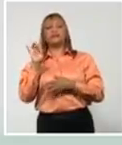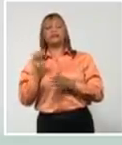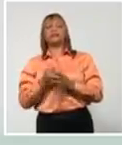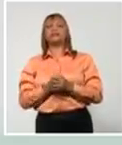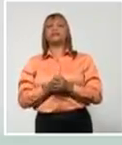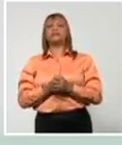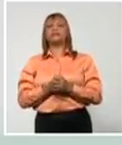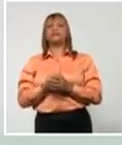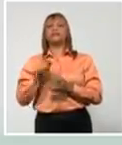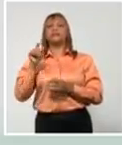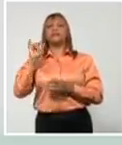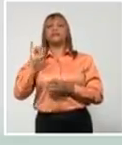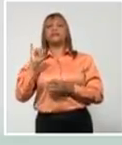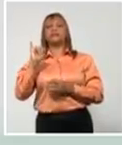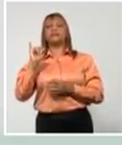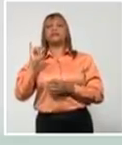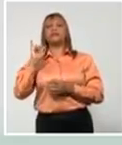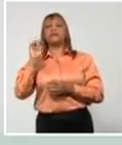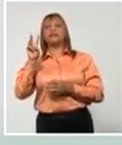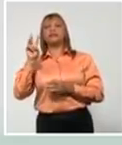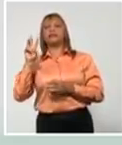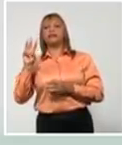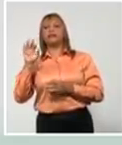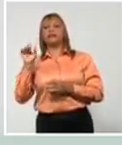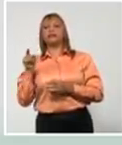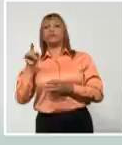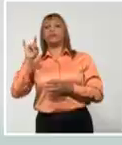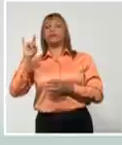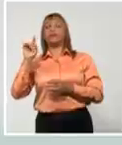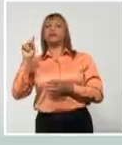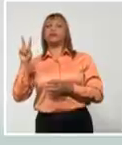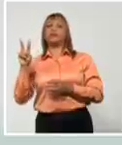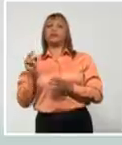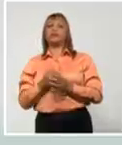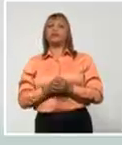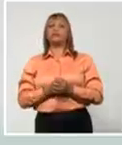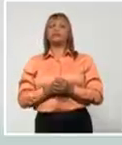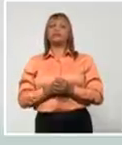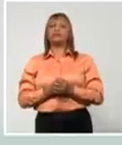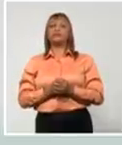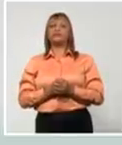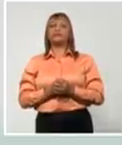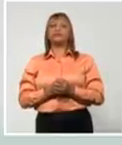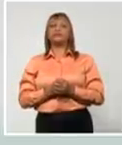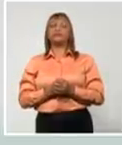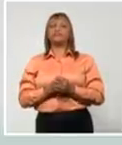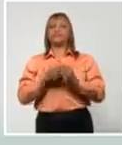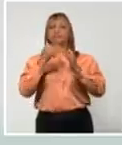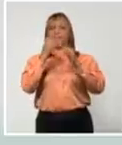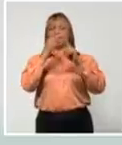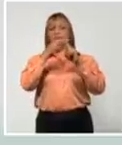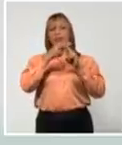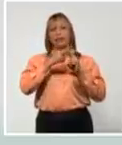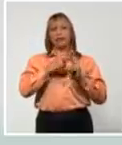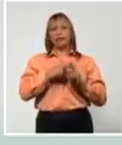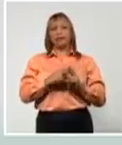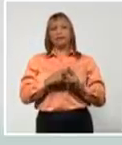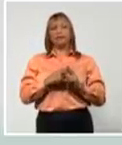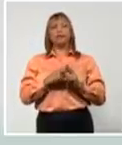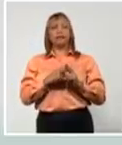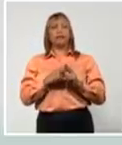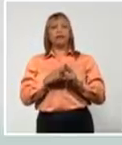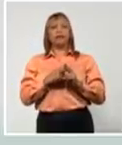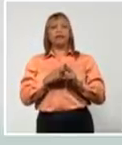39,2 por 100.000 habitantes. O sea, fíjense que en esta relación, donde hay países de